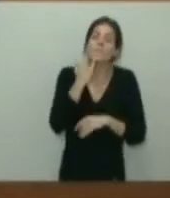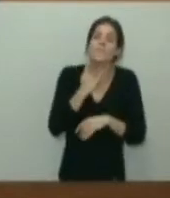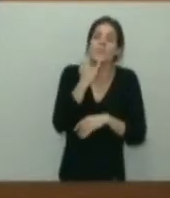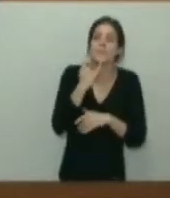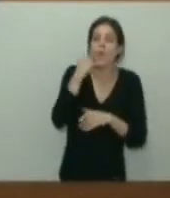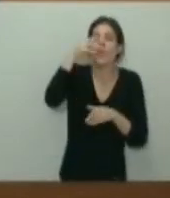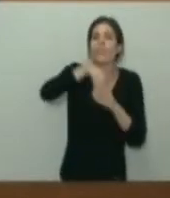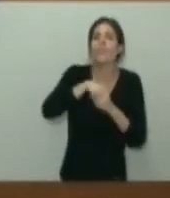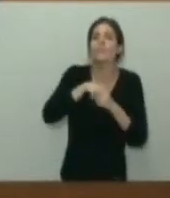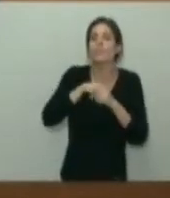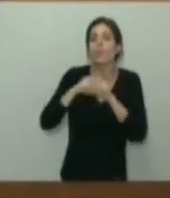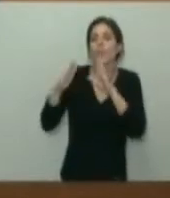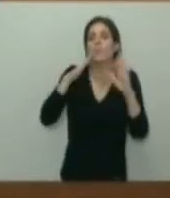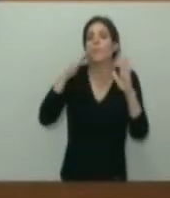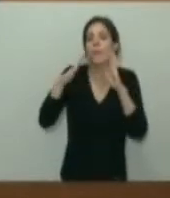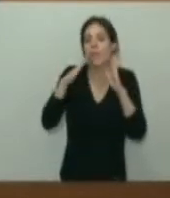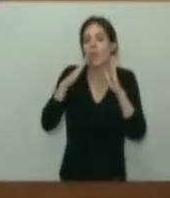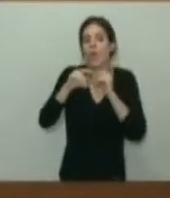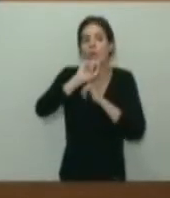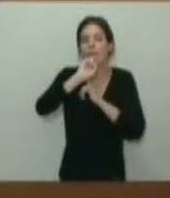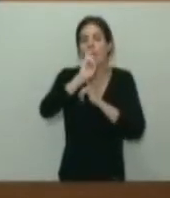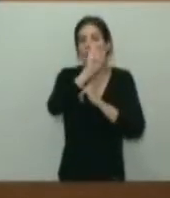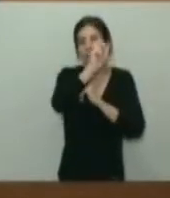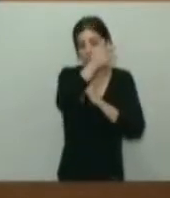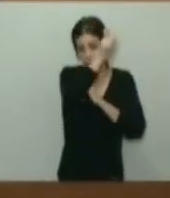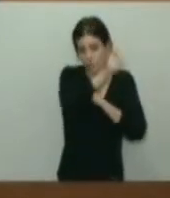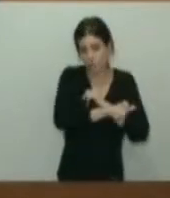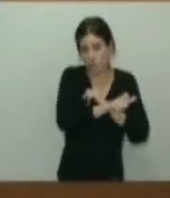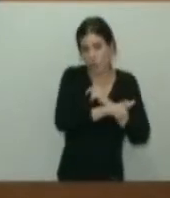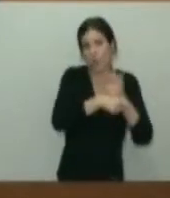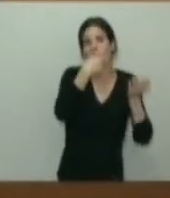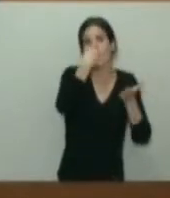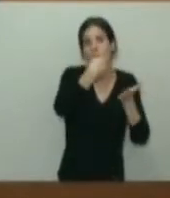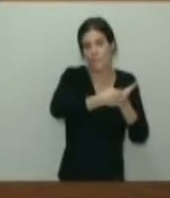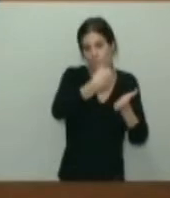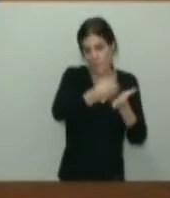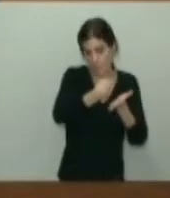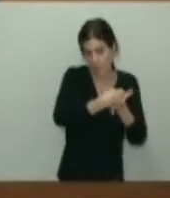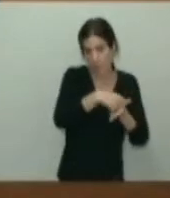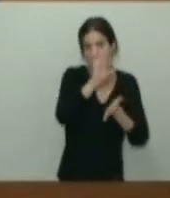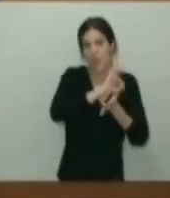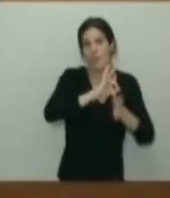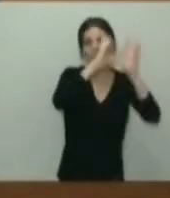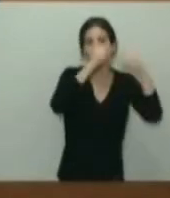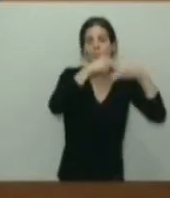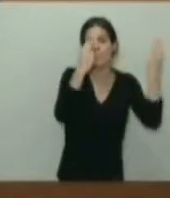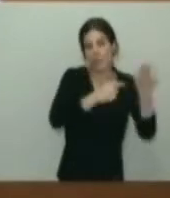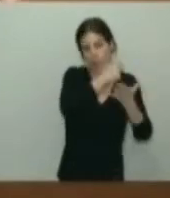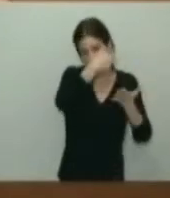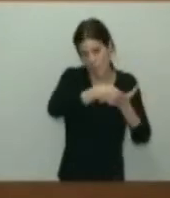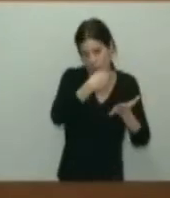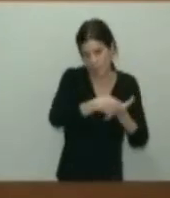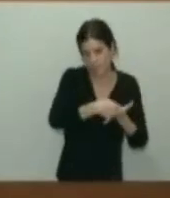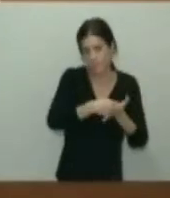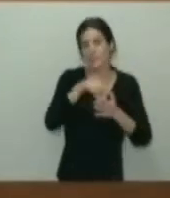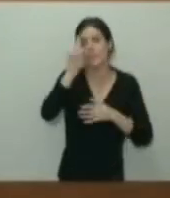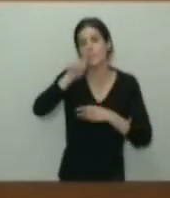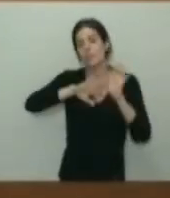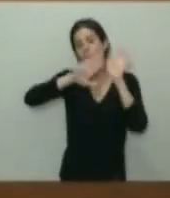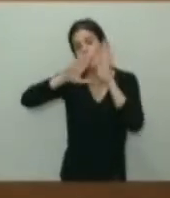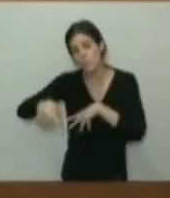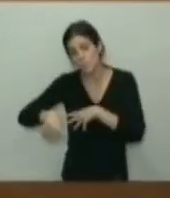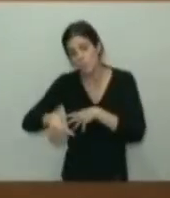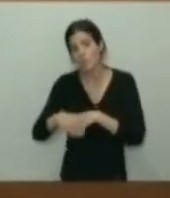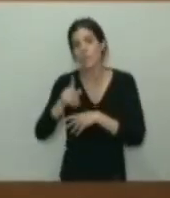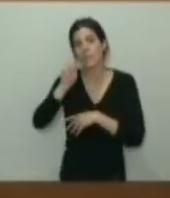el que él cobra o él recibe el pago de la Administración. Y, finalmente, hay que recordar que, además de proteger